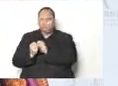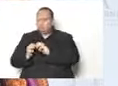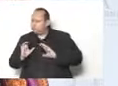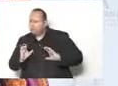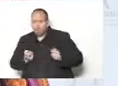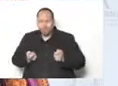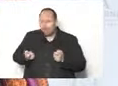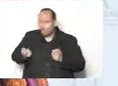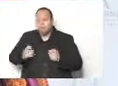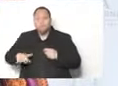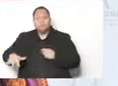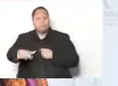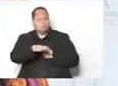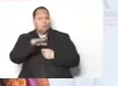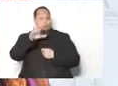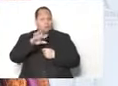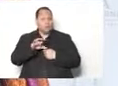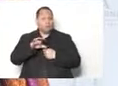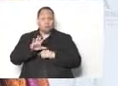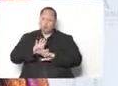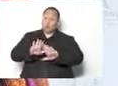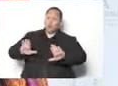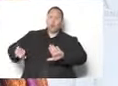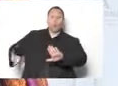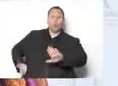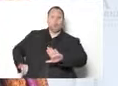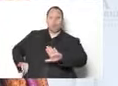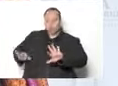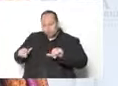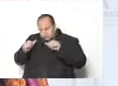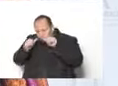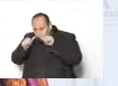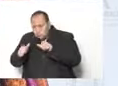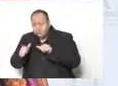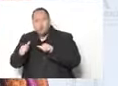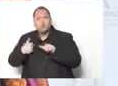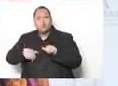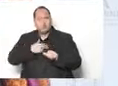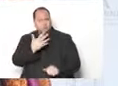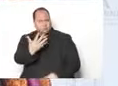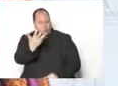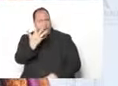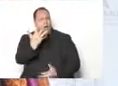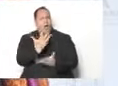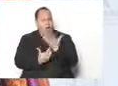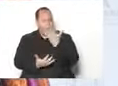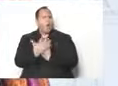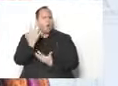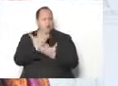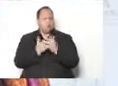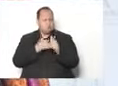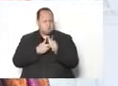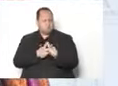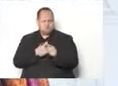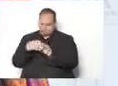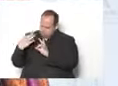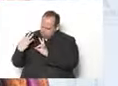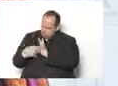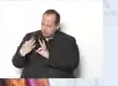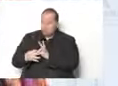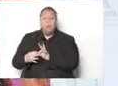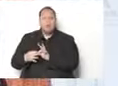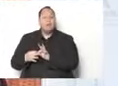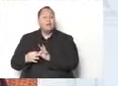los intereses de Baja California, hemos actuado con mucha firmeza y sobre todo con la